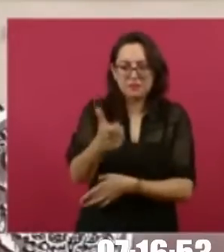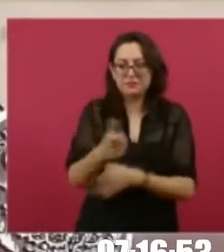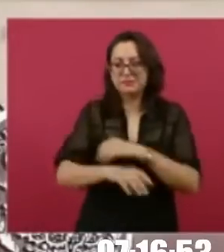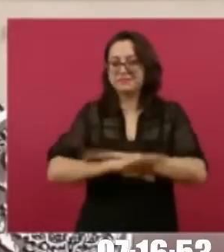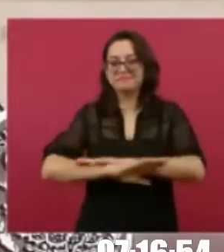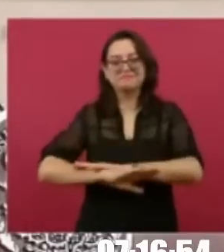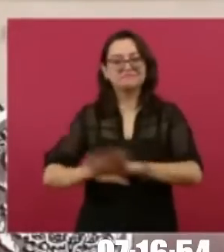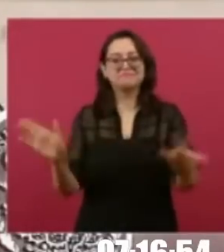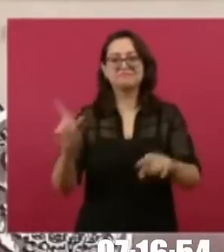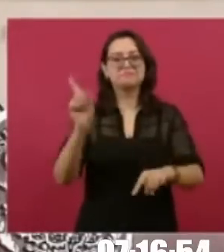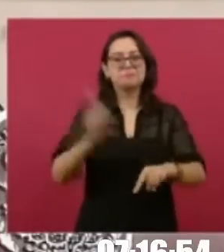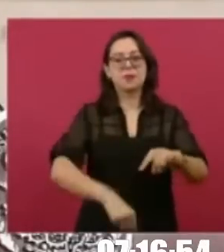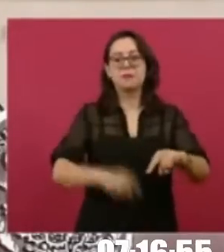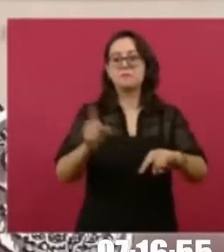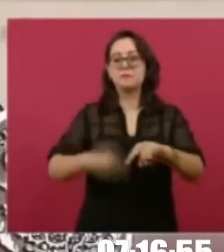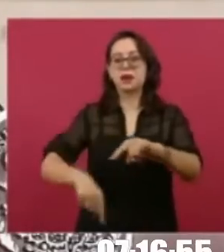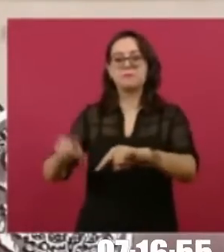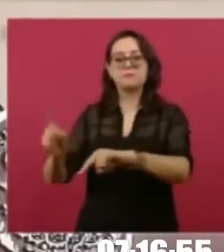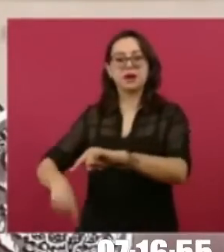y vamos avanzando